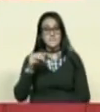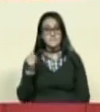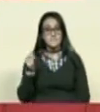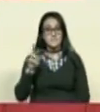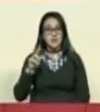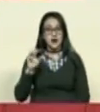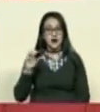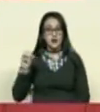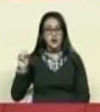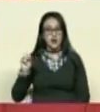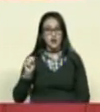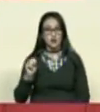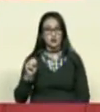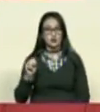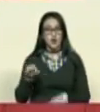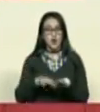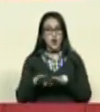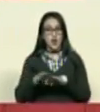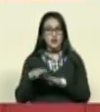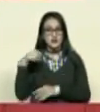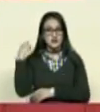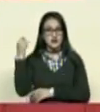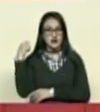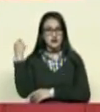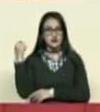Castro Pacheco, Cojedes, Los Llanos.